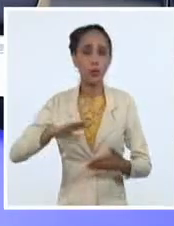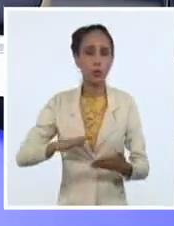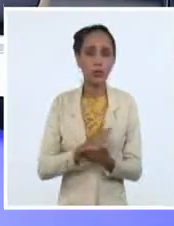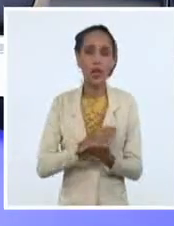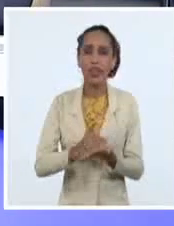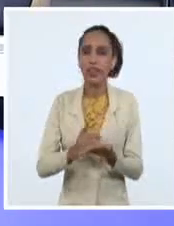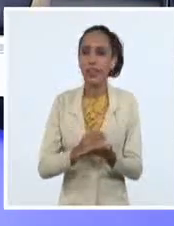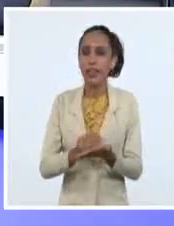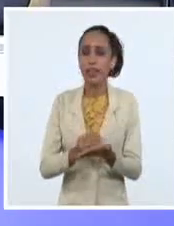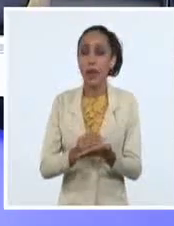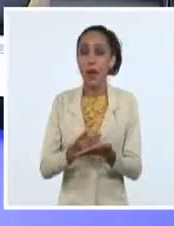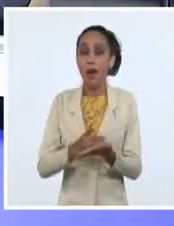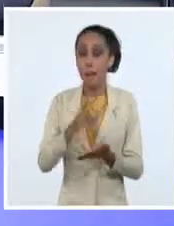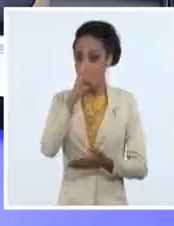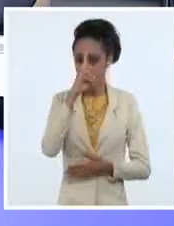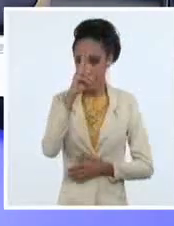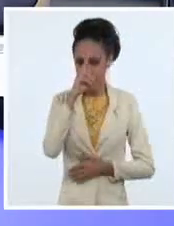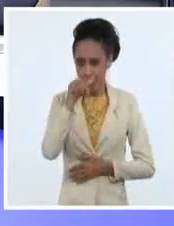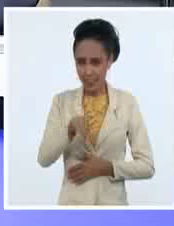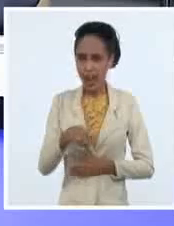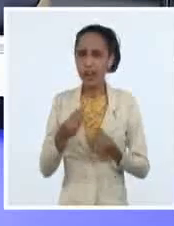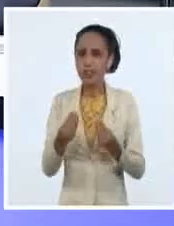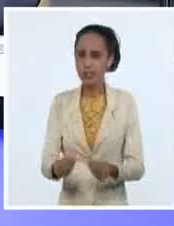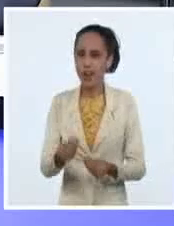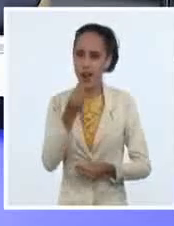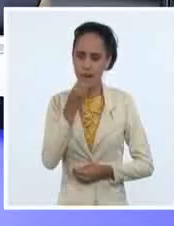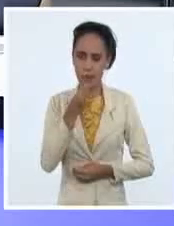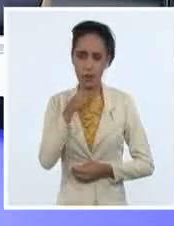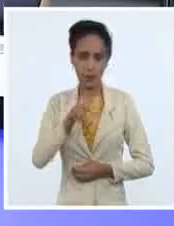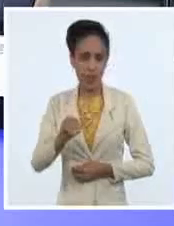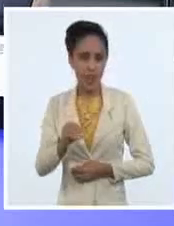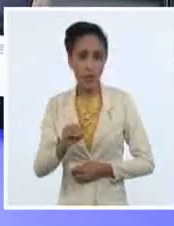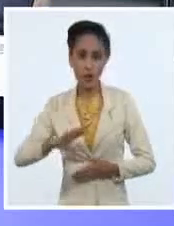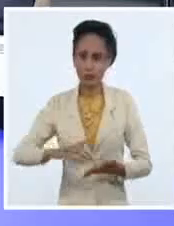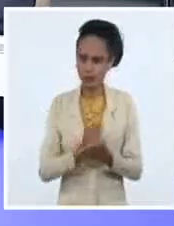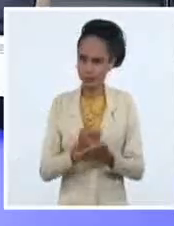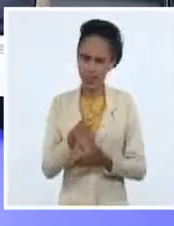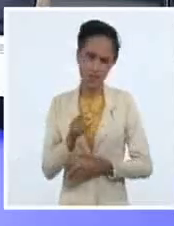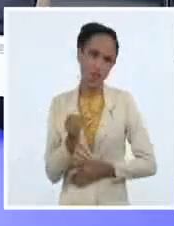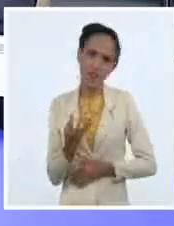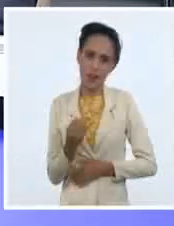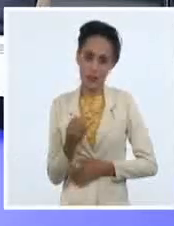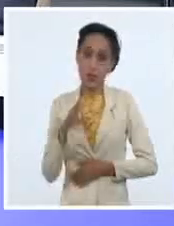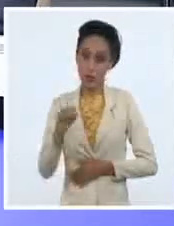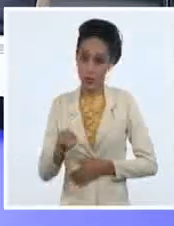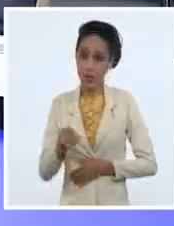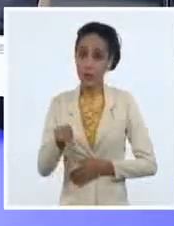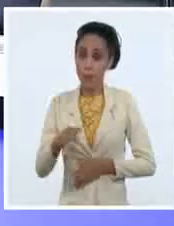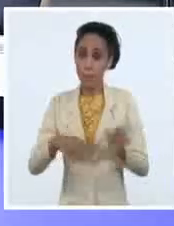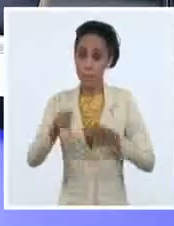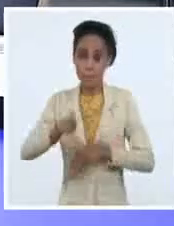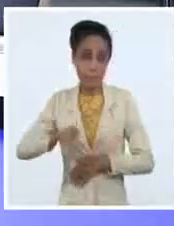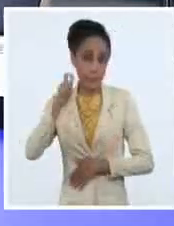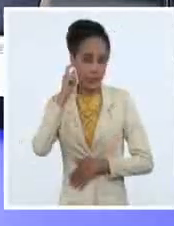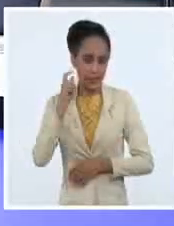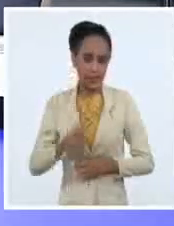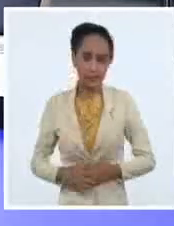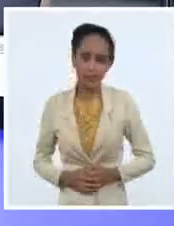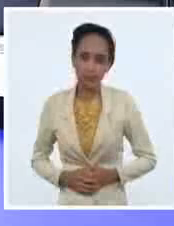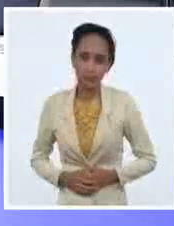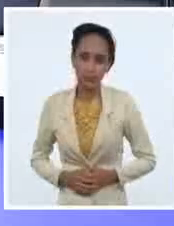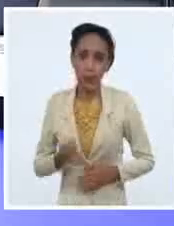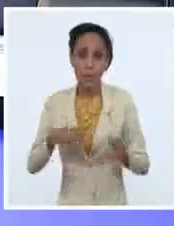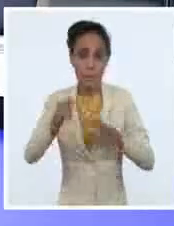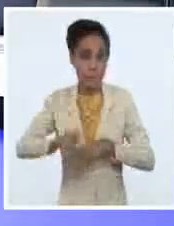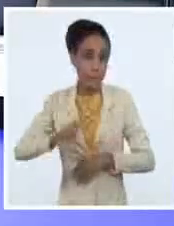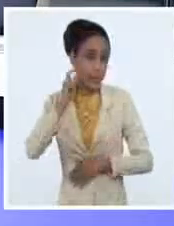y la entrega de los alimentos que la componen en entrevista con la agencia cubana de noticias la titular del ramo explicó que desde